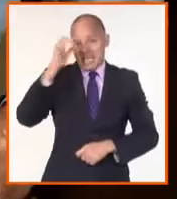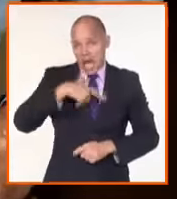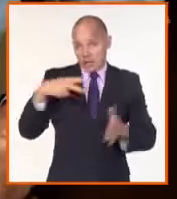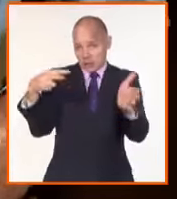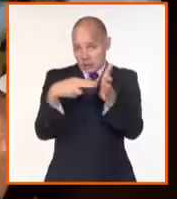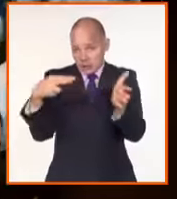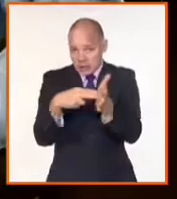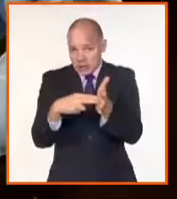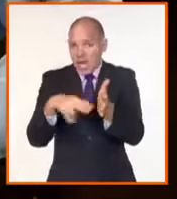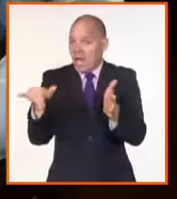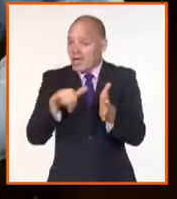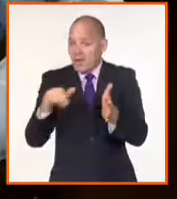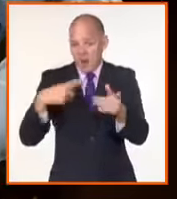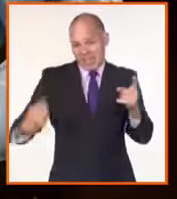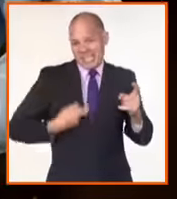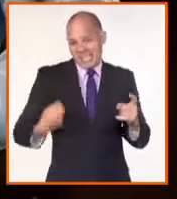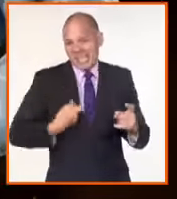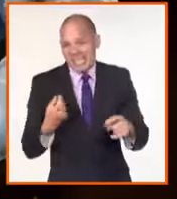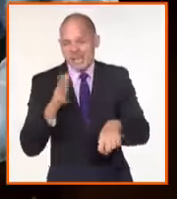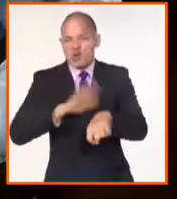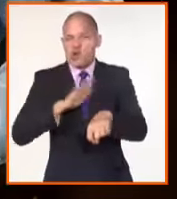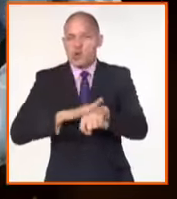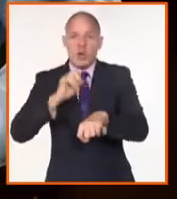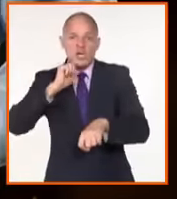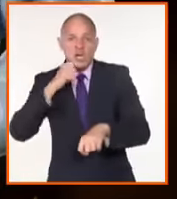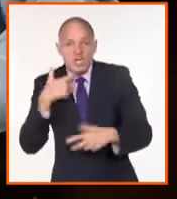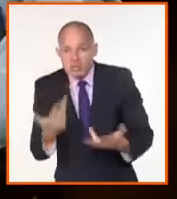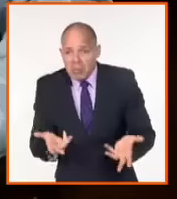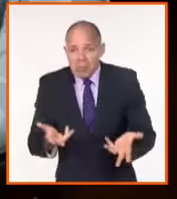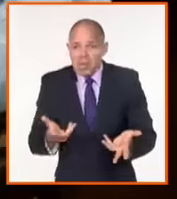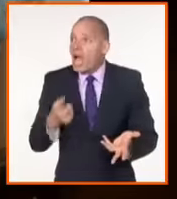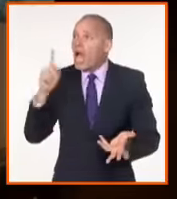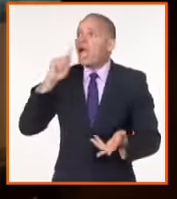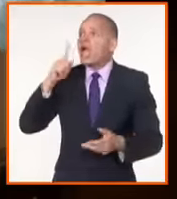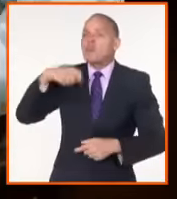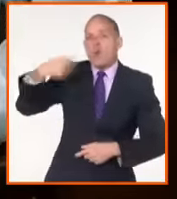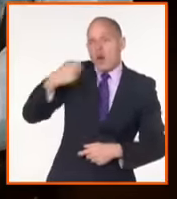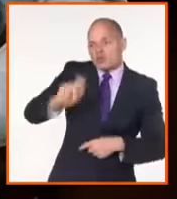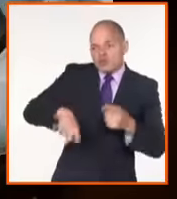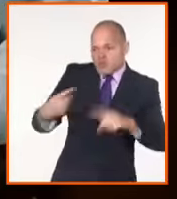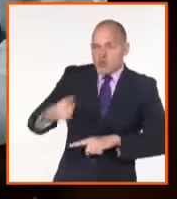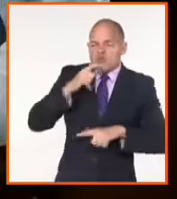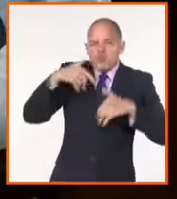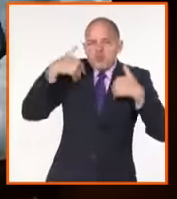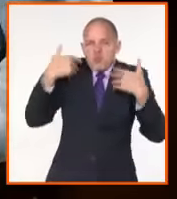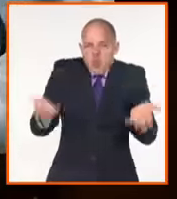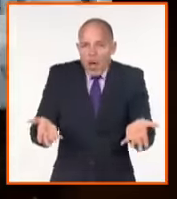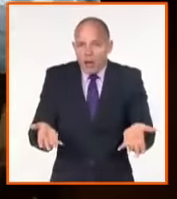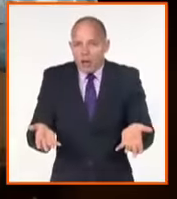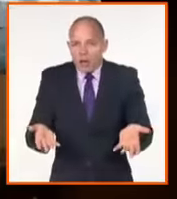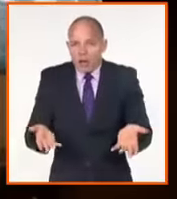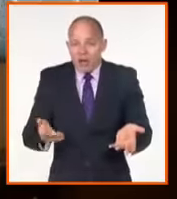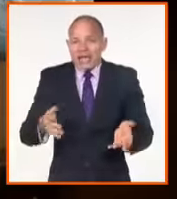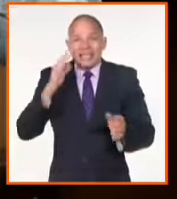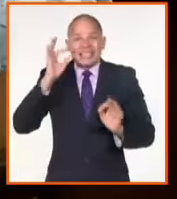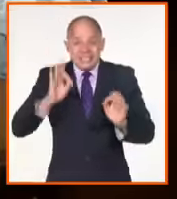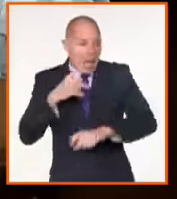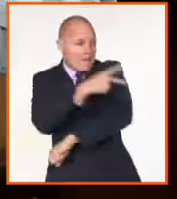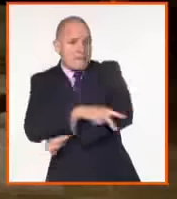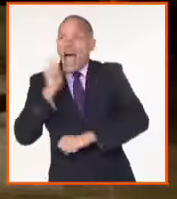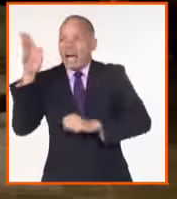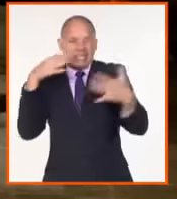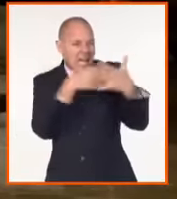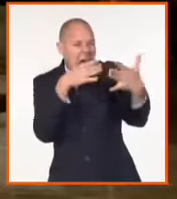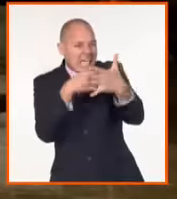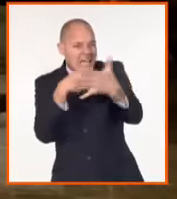Unidos? Y una política discriminatoria violando los derechos de esos pueblos y violando los derechos de otros pueblos del mundo, violando los derechos de todos